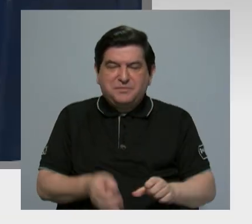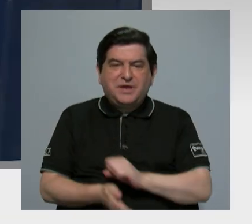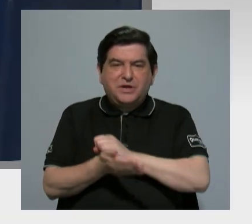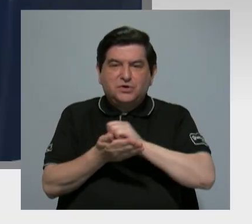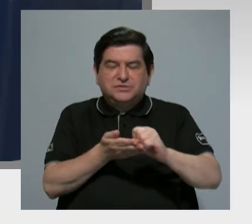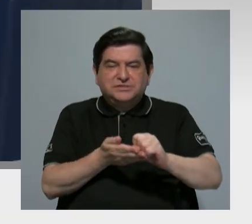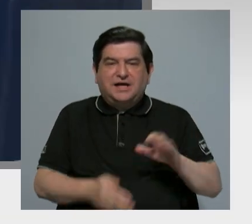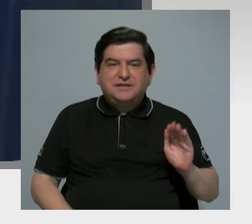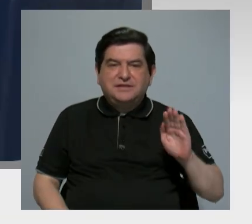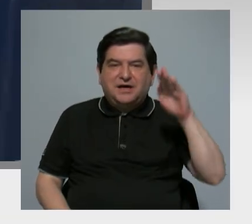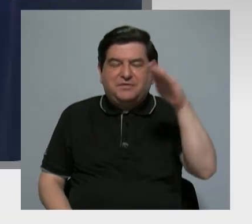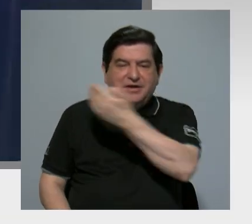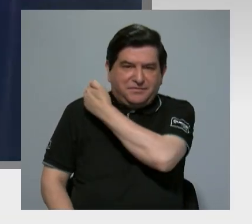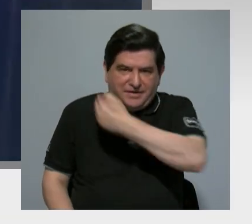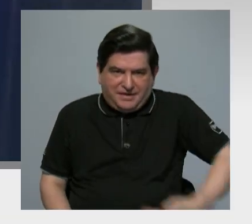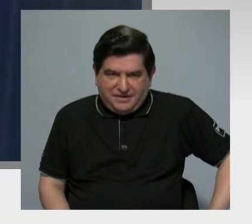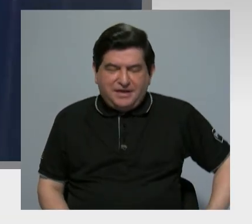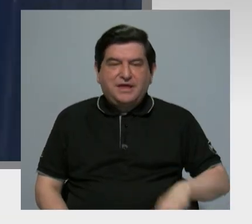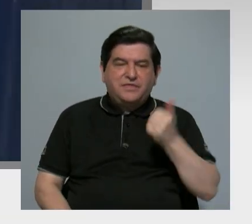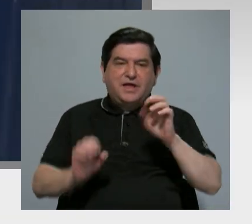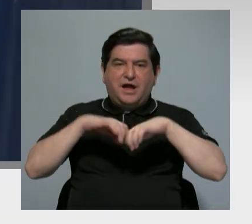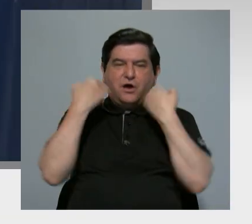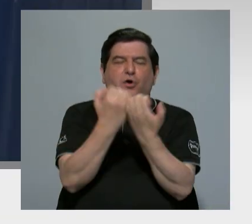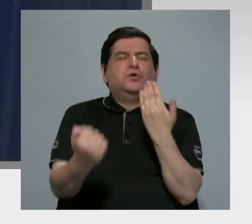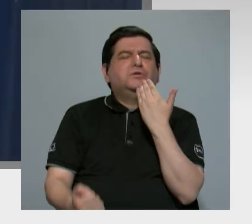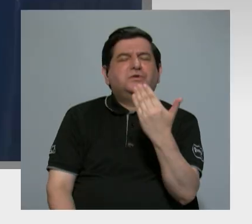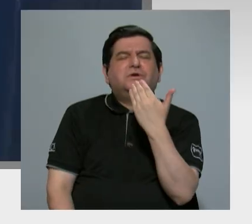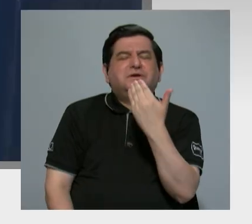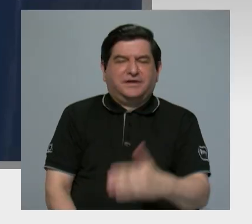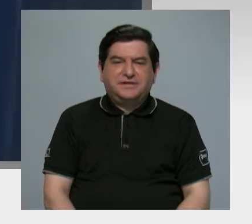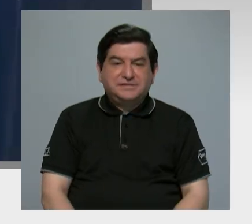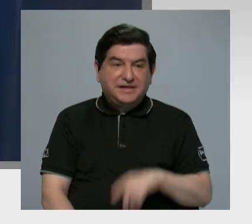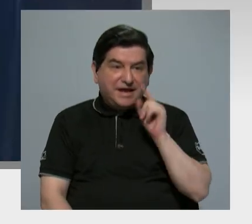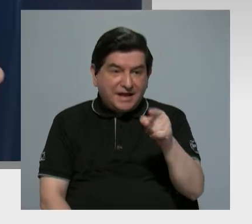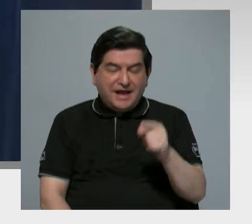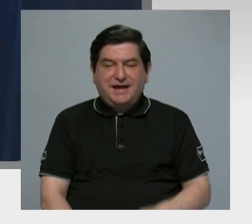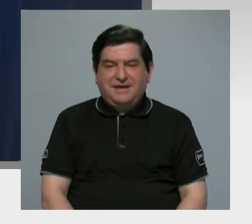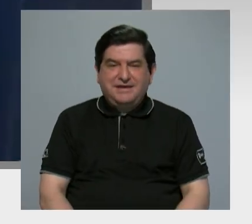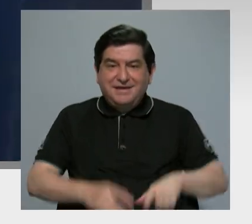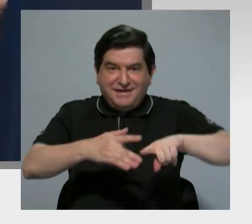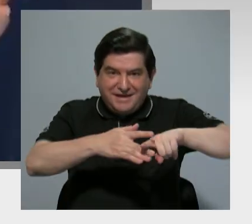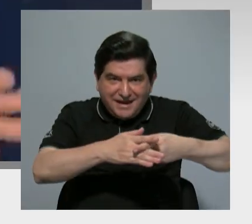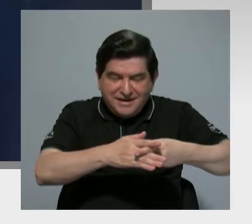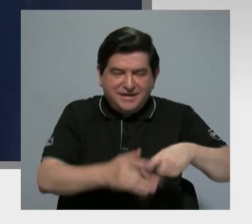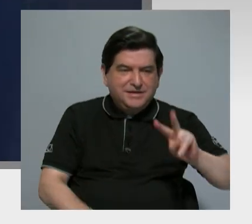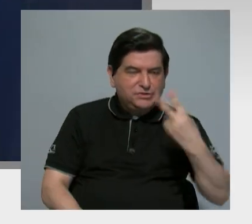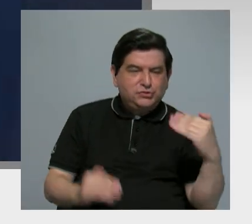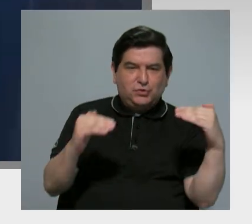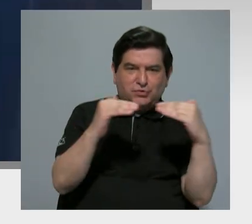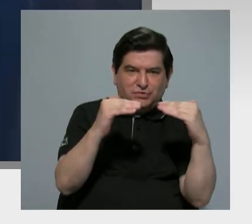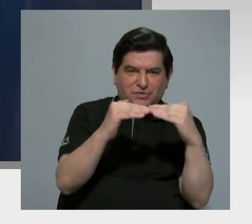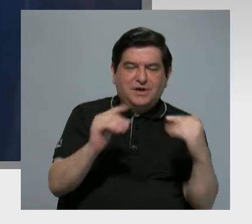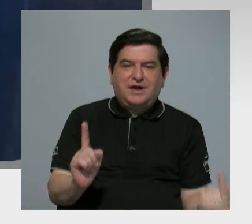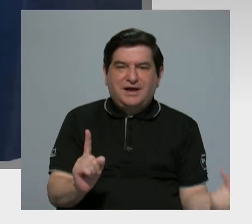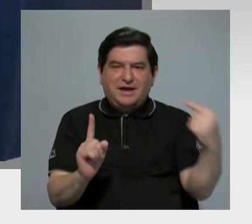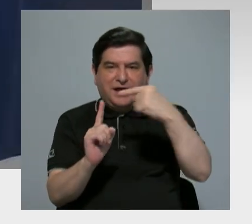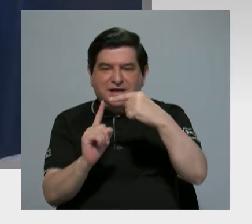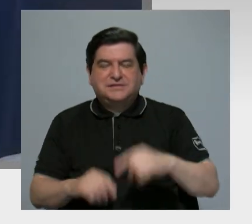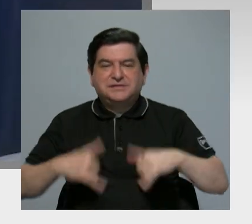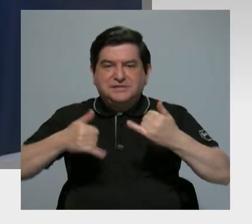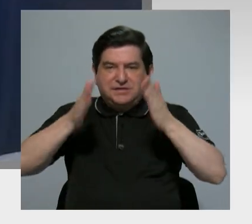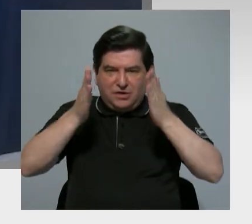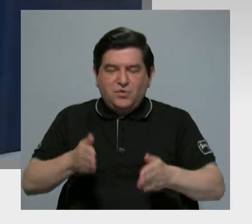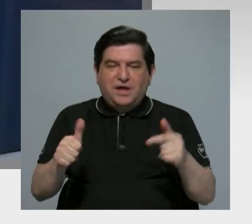Santa Bárbara de Heredia, que es otro de los clubes que tengo que agradecer, porque ahí di el paso de segunda división a pasar a